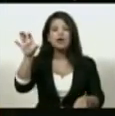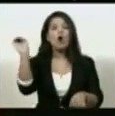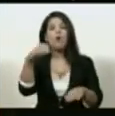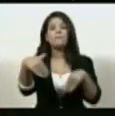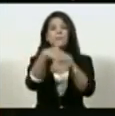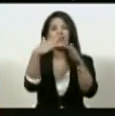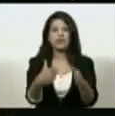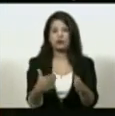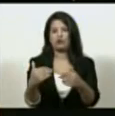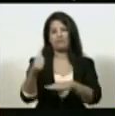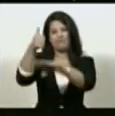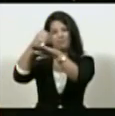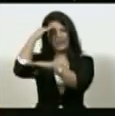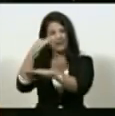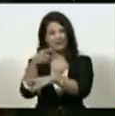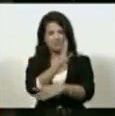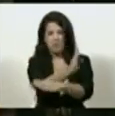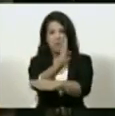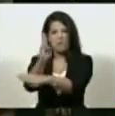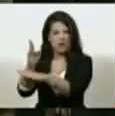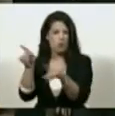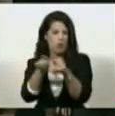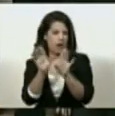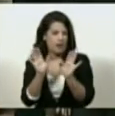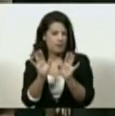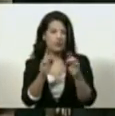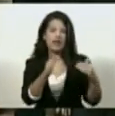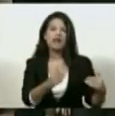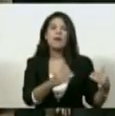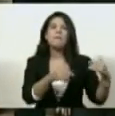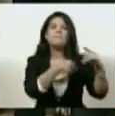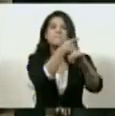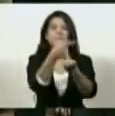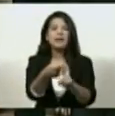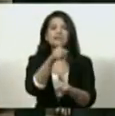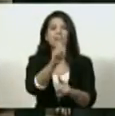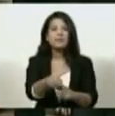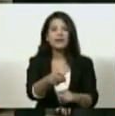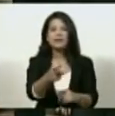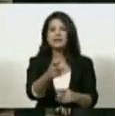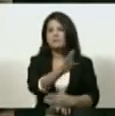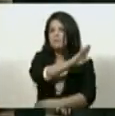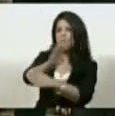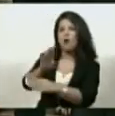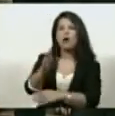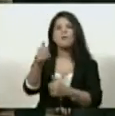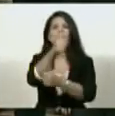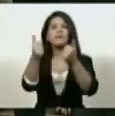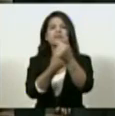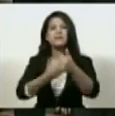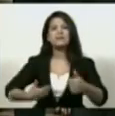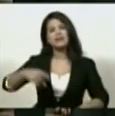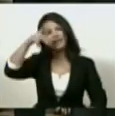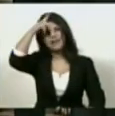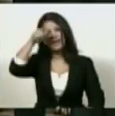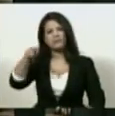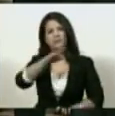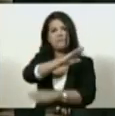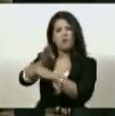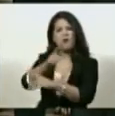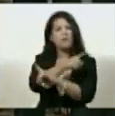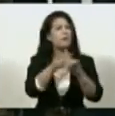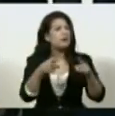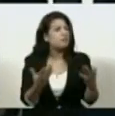ministros y mandos militares, y luego se atreven incluso a sancionar al vicepresidente, sanciones individuales, pero ya estamos en